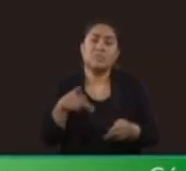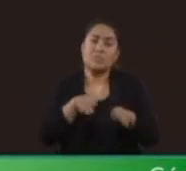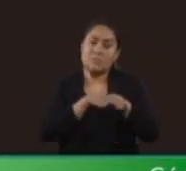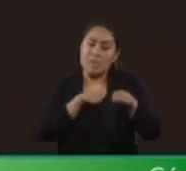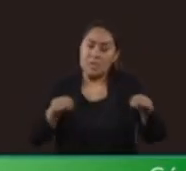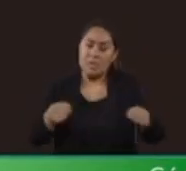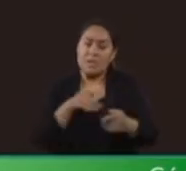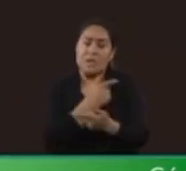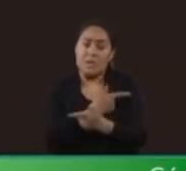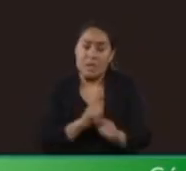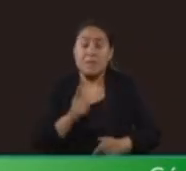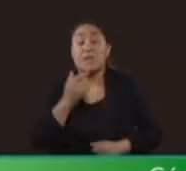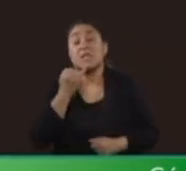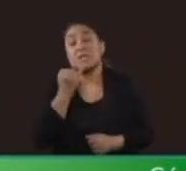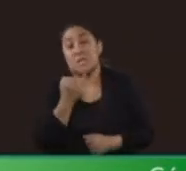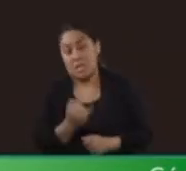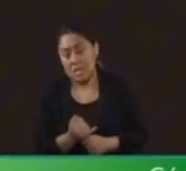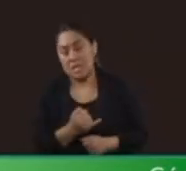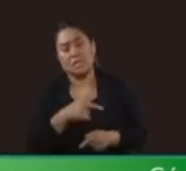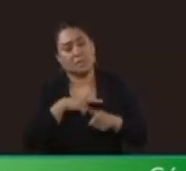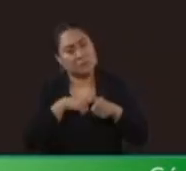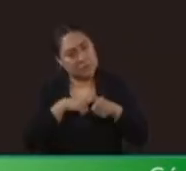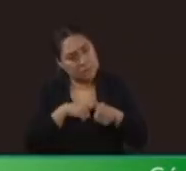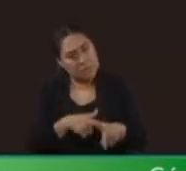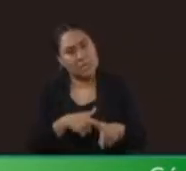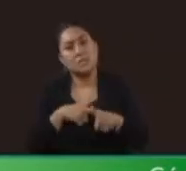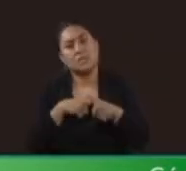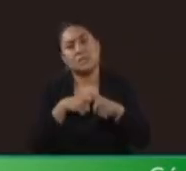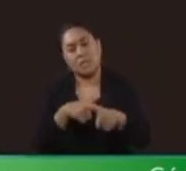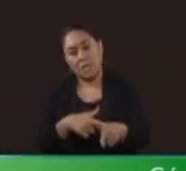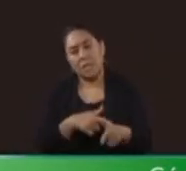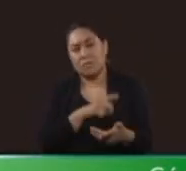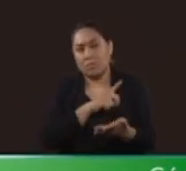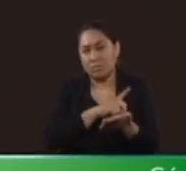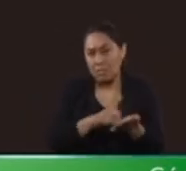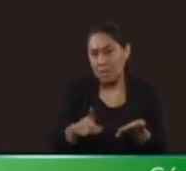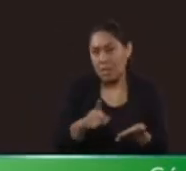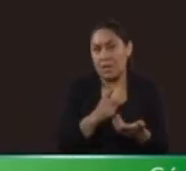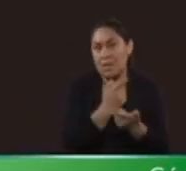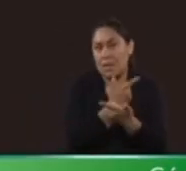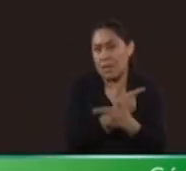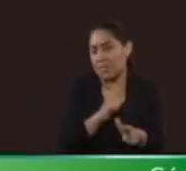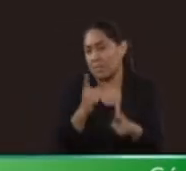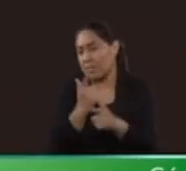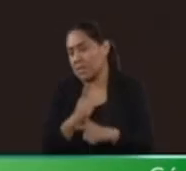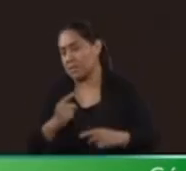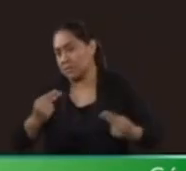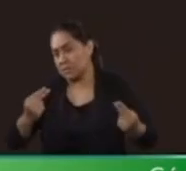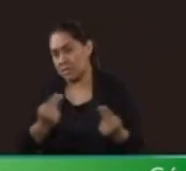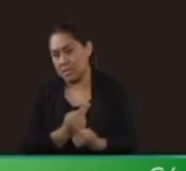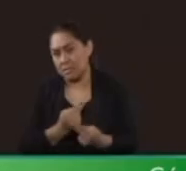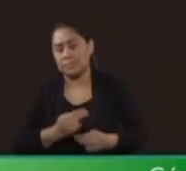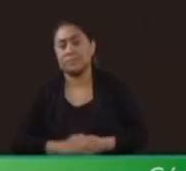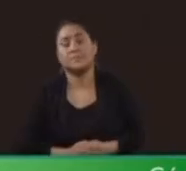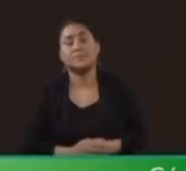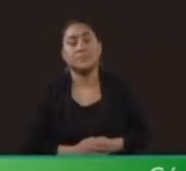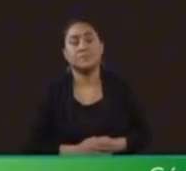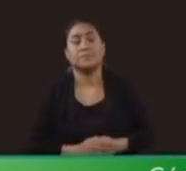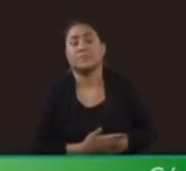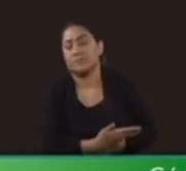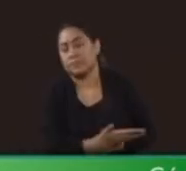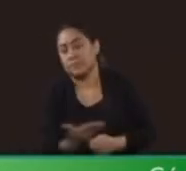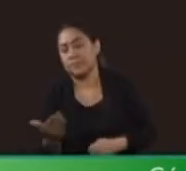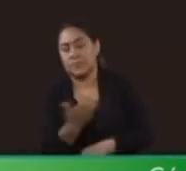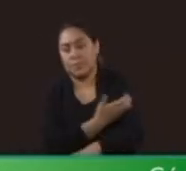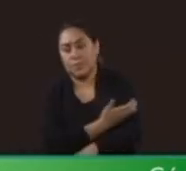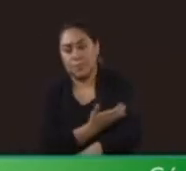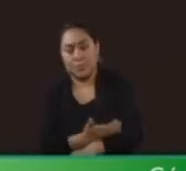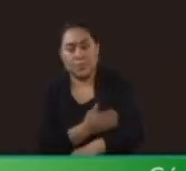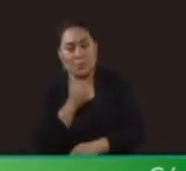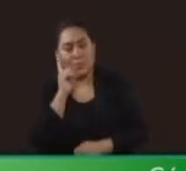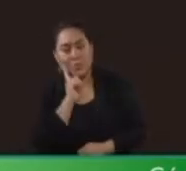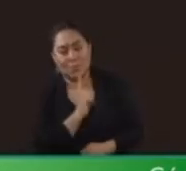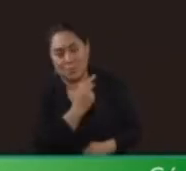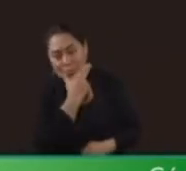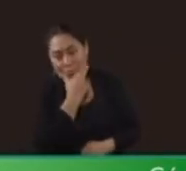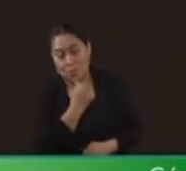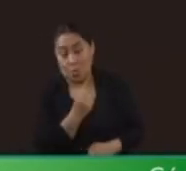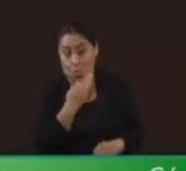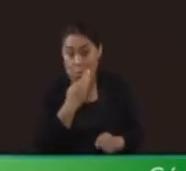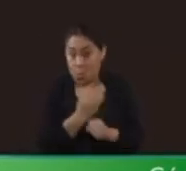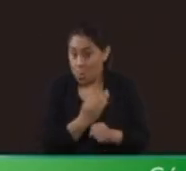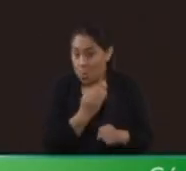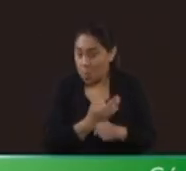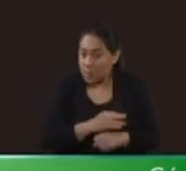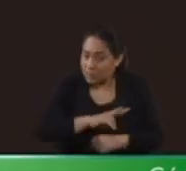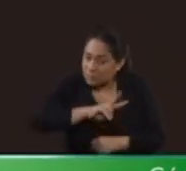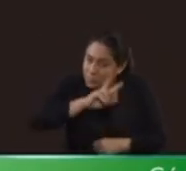permanente de libertades y derecho y derechos compañeras y compañeros el único homenaje